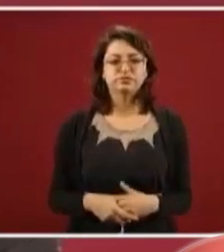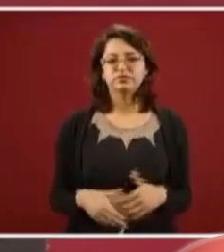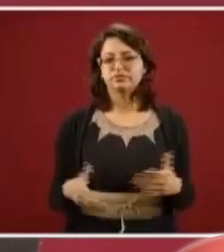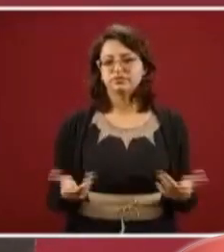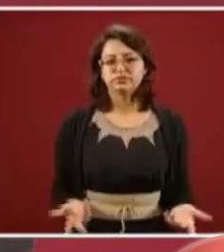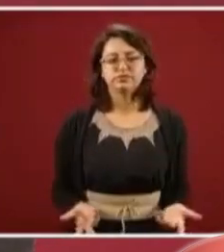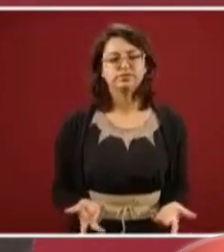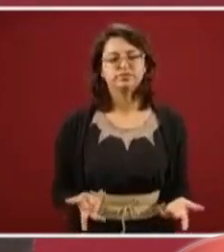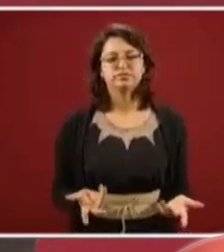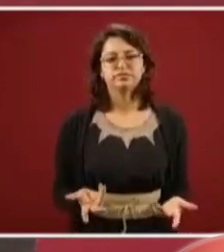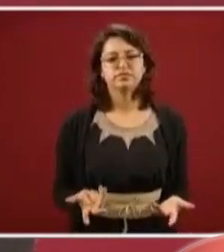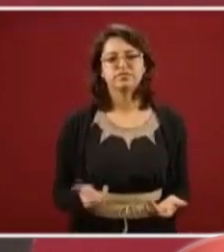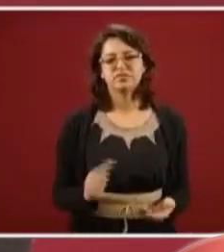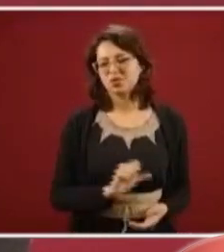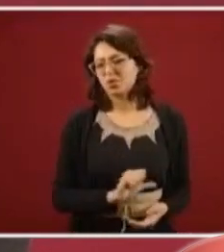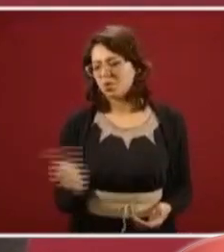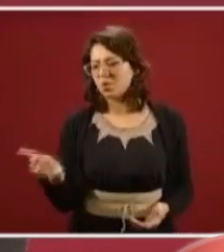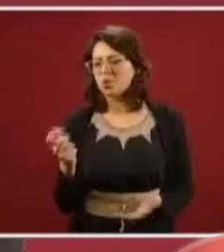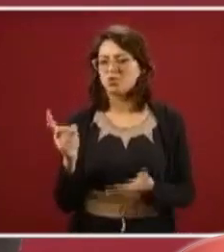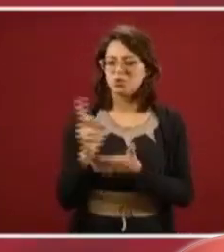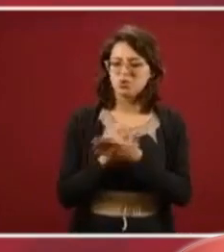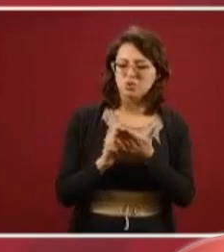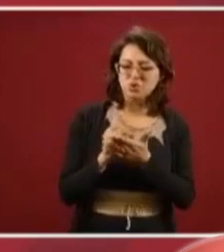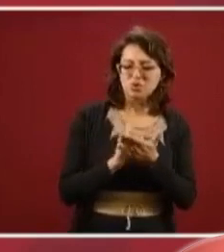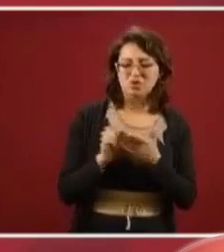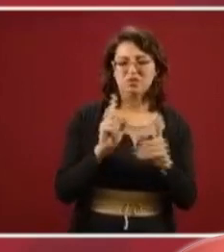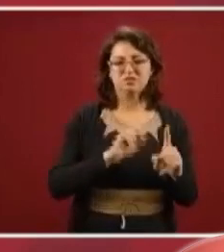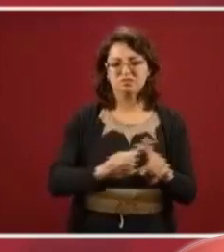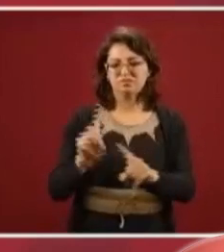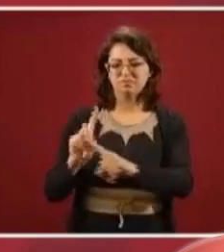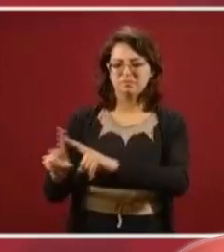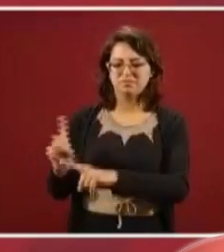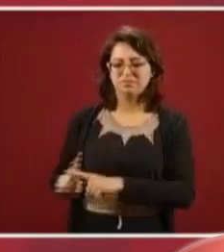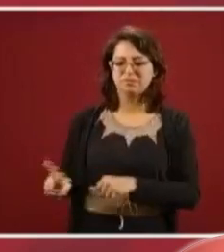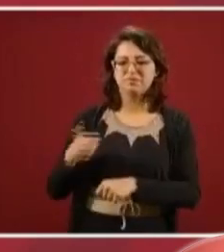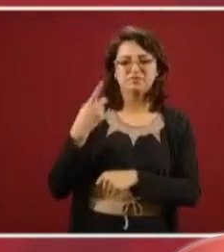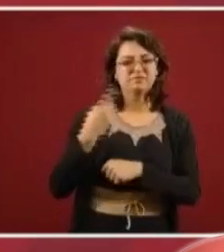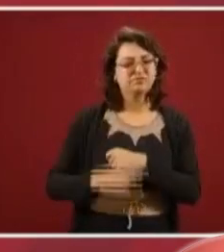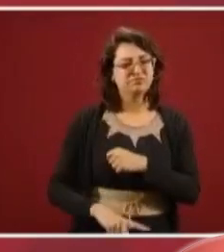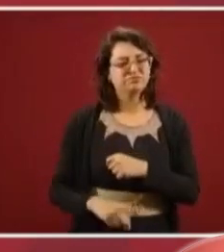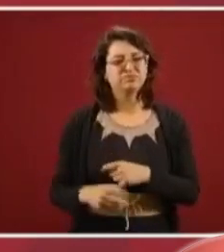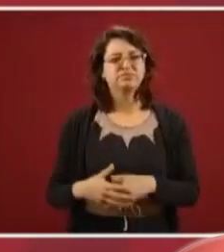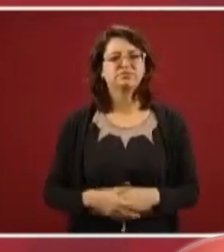otras sustancias o elementos que afecten.